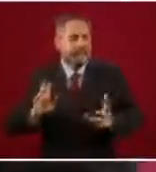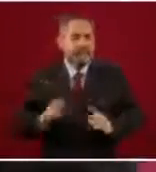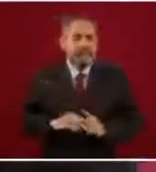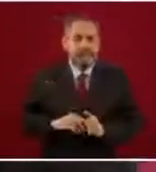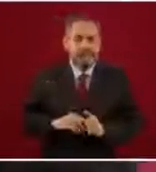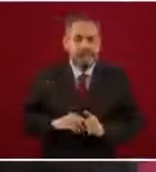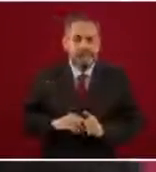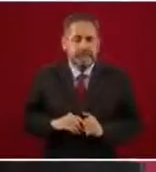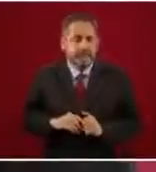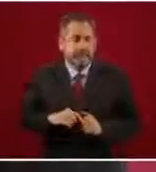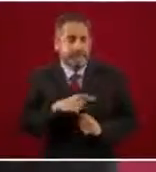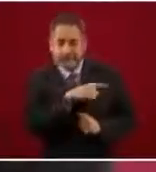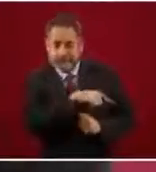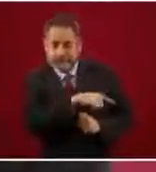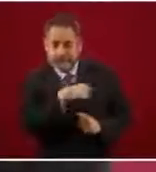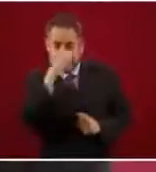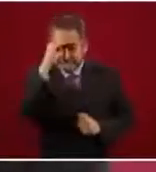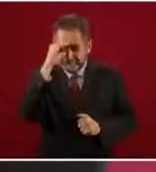que el pueblo